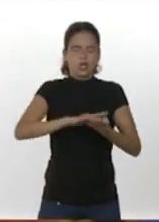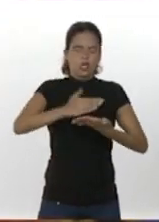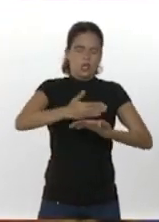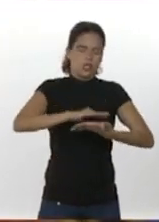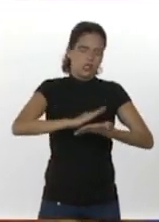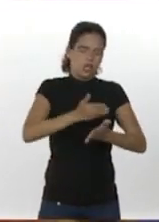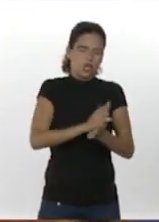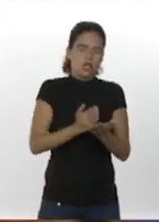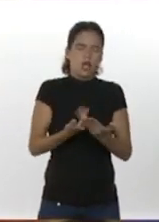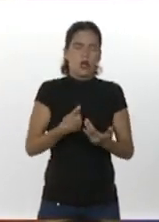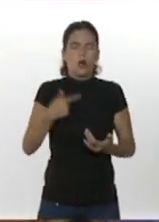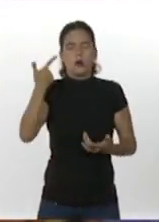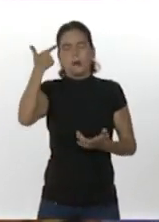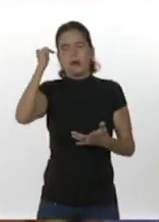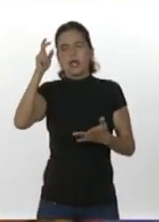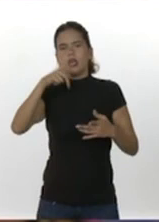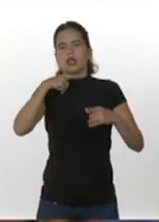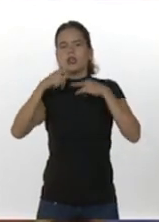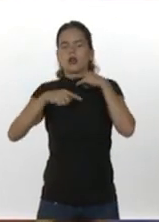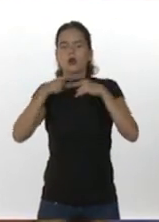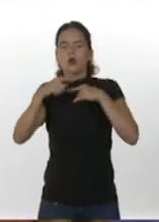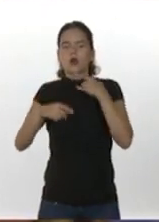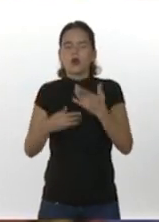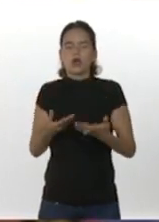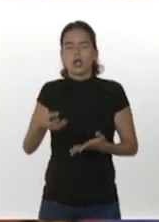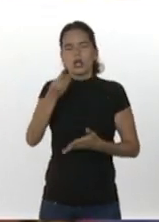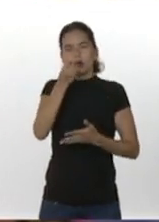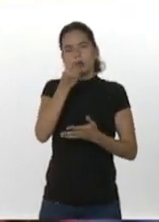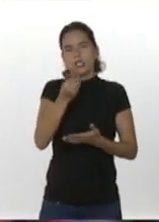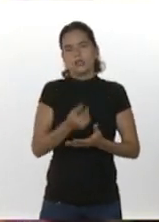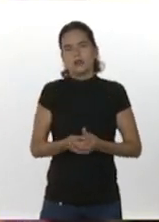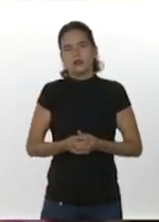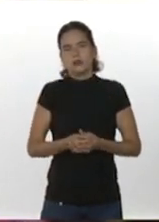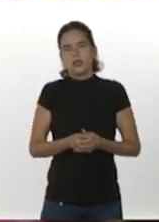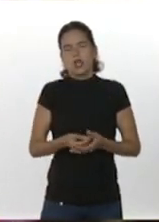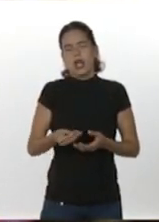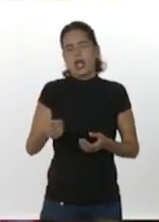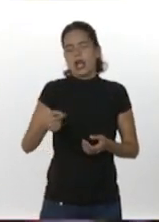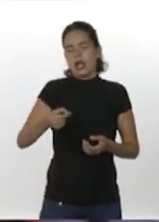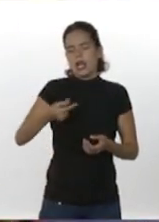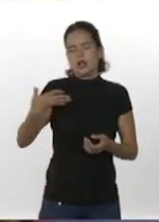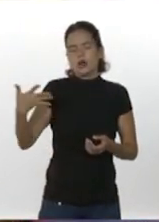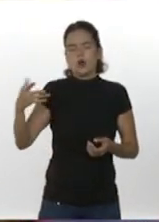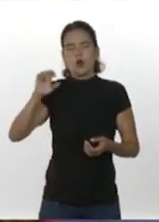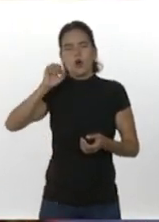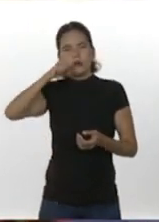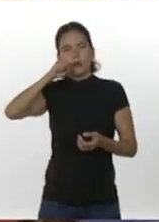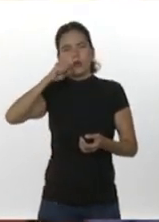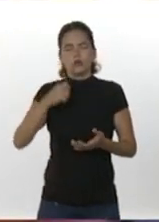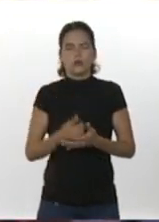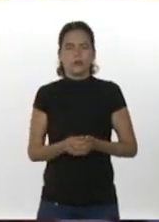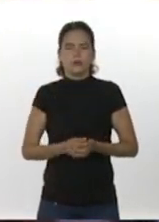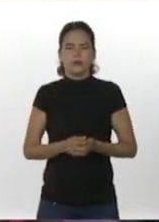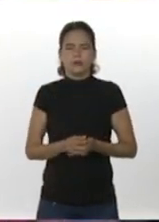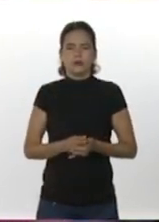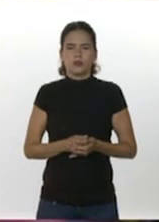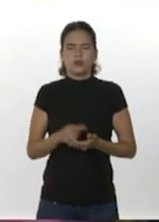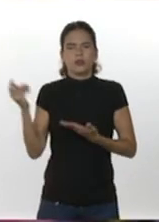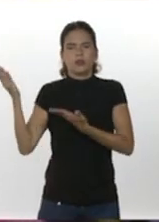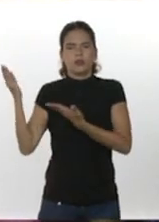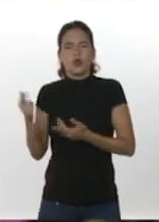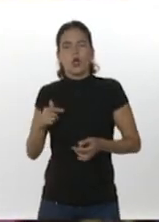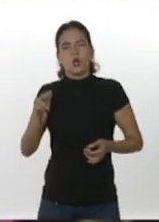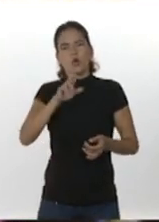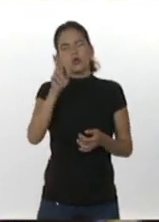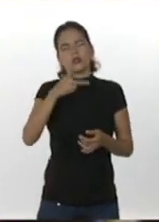o para darle algún tipo de colorido a la comida, al arroz, al pollo. Esto lo